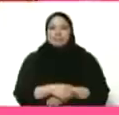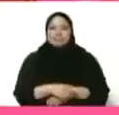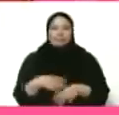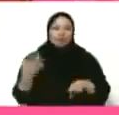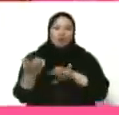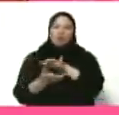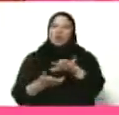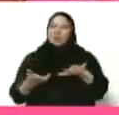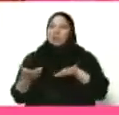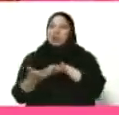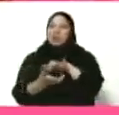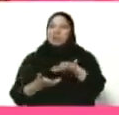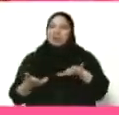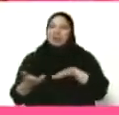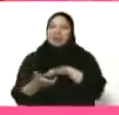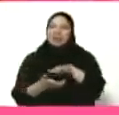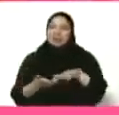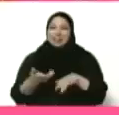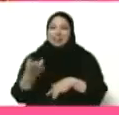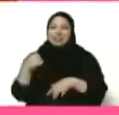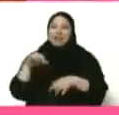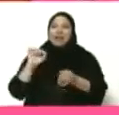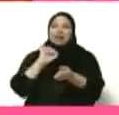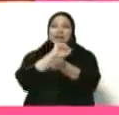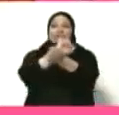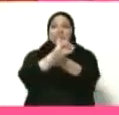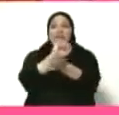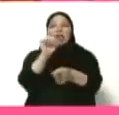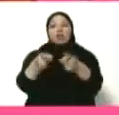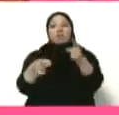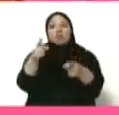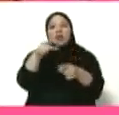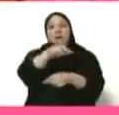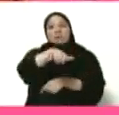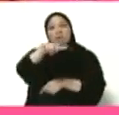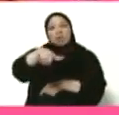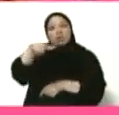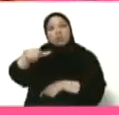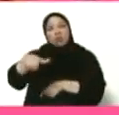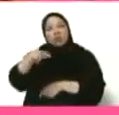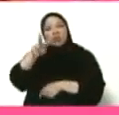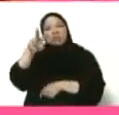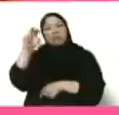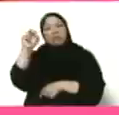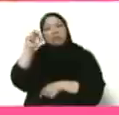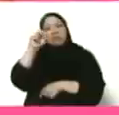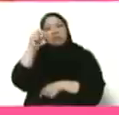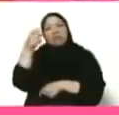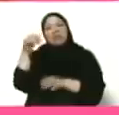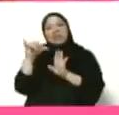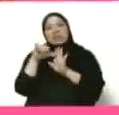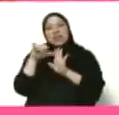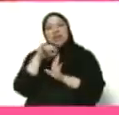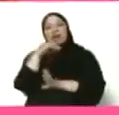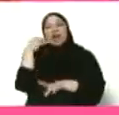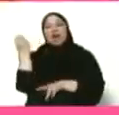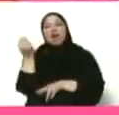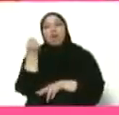ocurrieron motivos que llevaron a la detención de algunas personas, entre ellos gente cercana a la juventud,